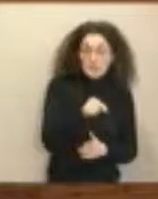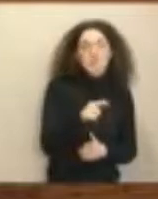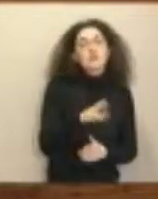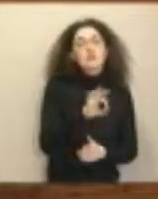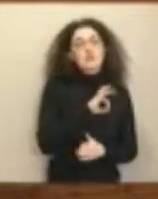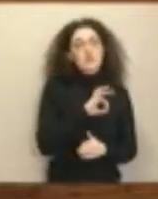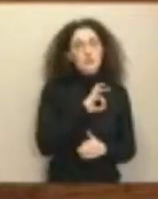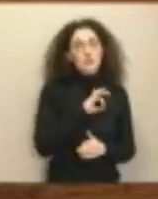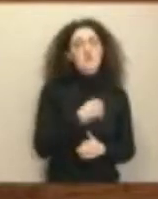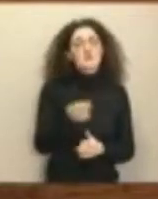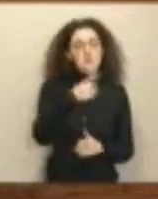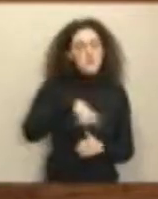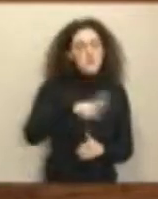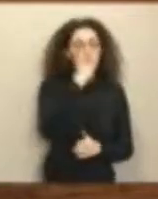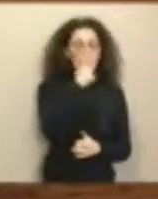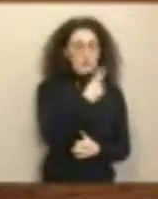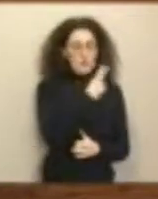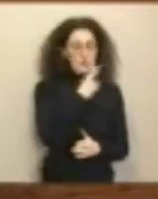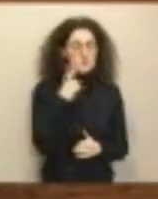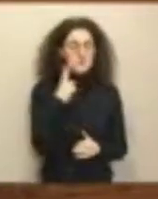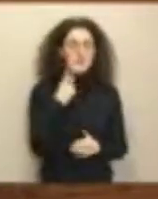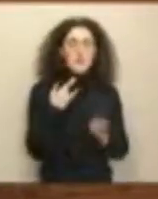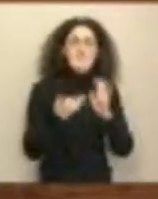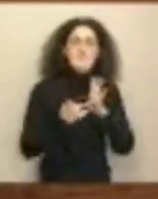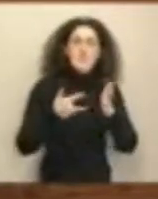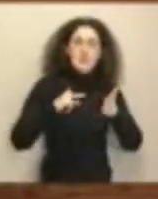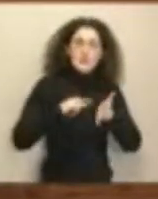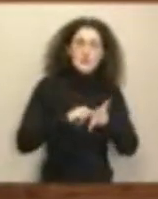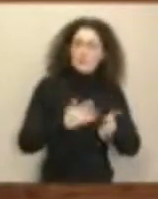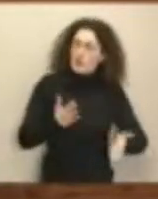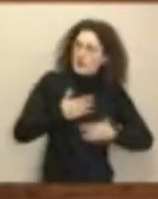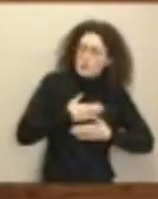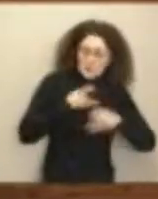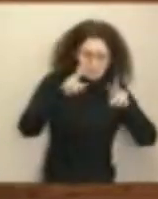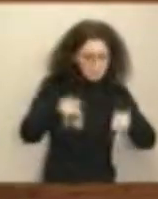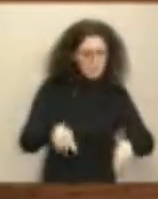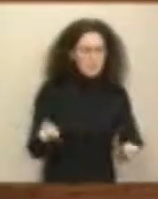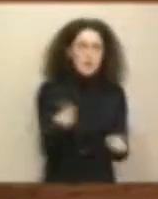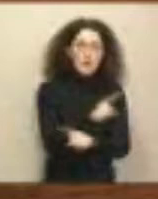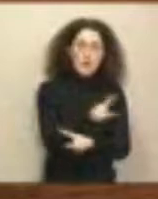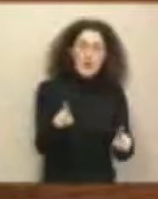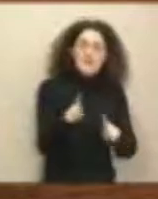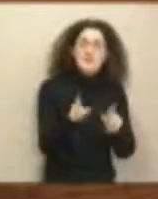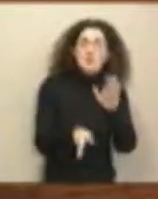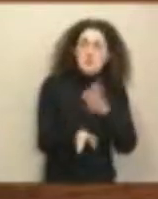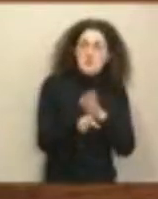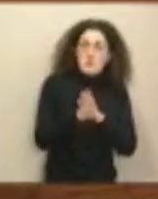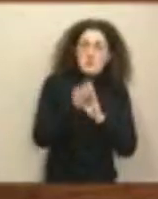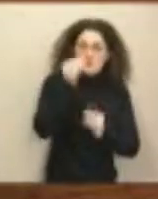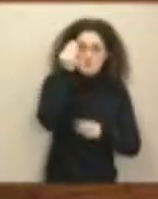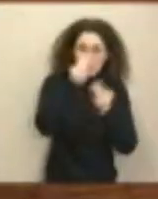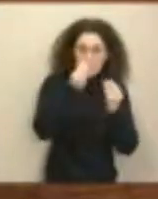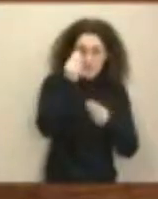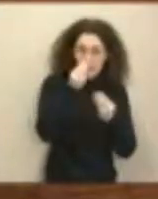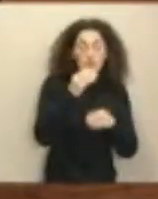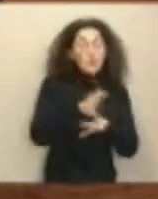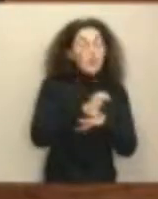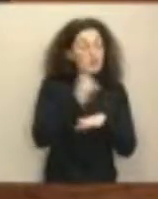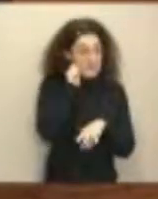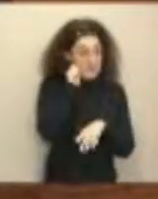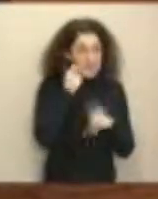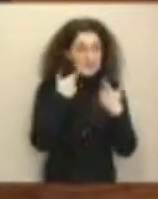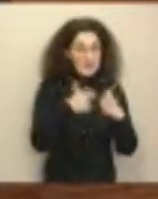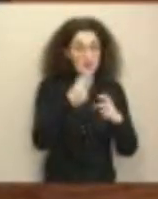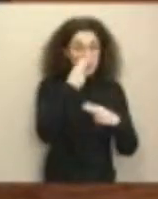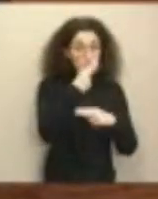señorías, nos comprometimos con un proyecto que no es el nuestro, que seguimos pensando, consejera, que el sector público